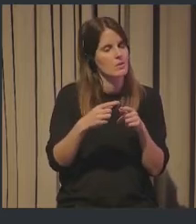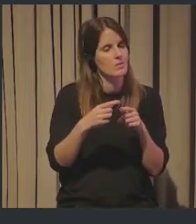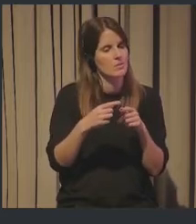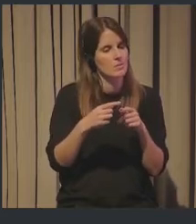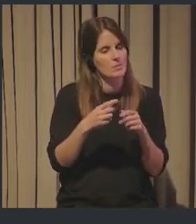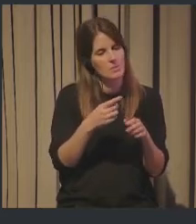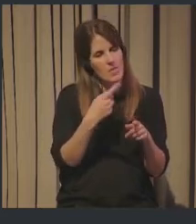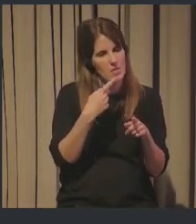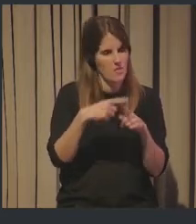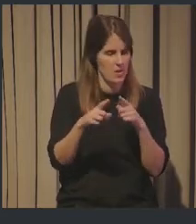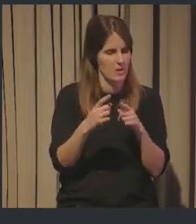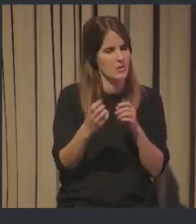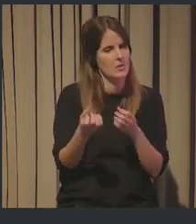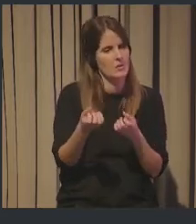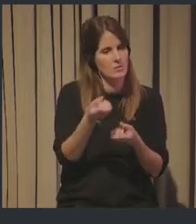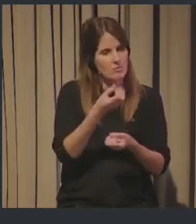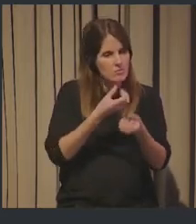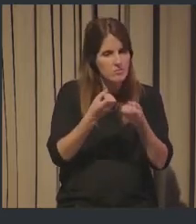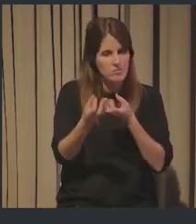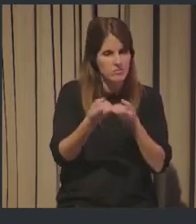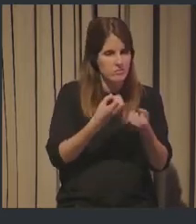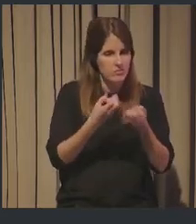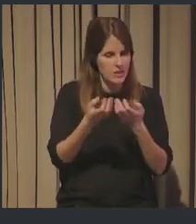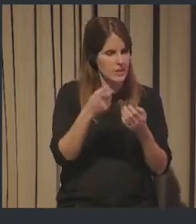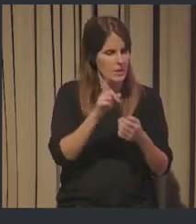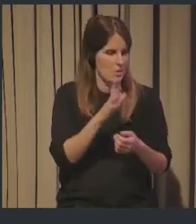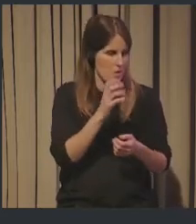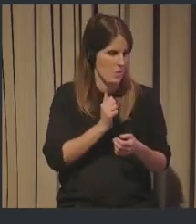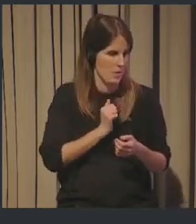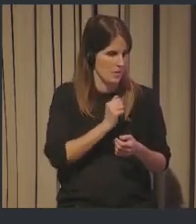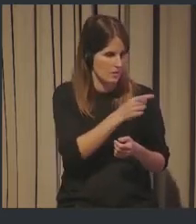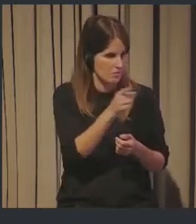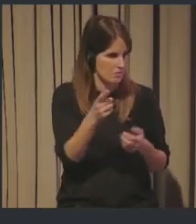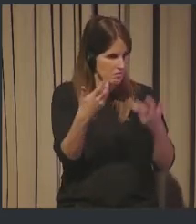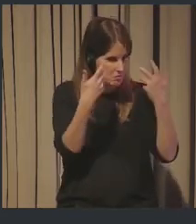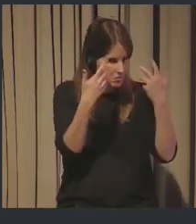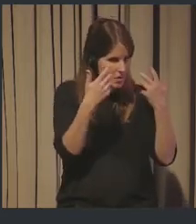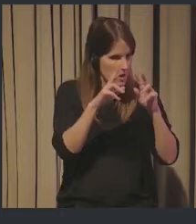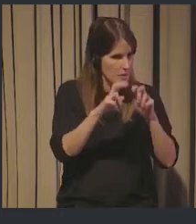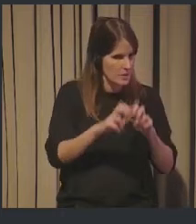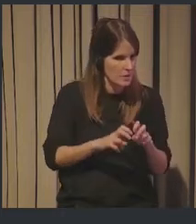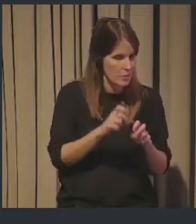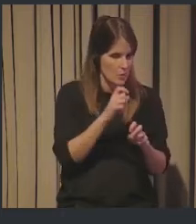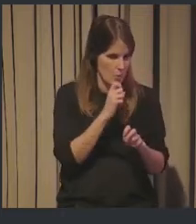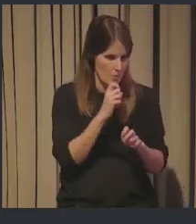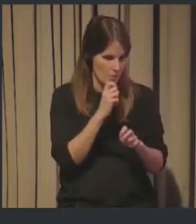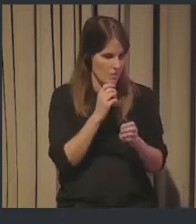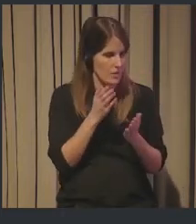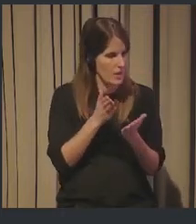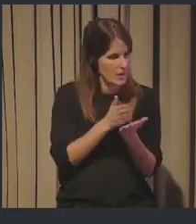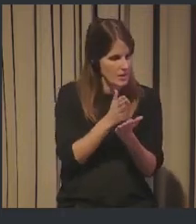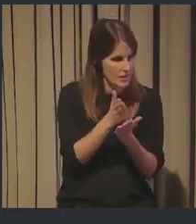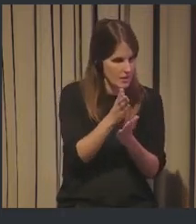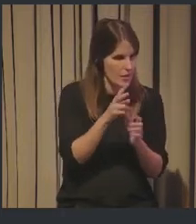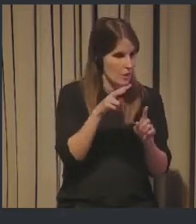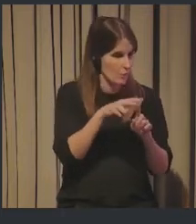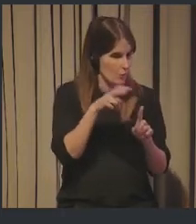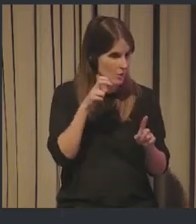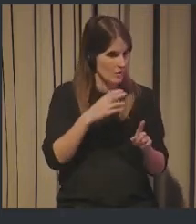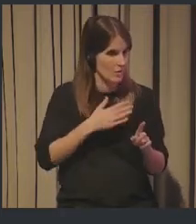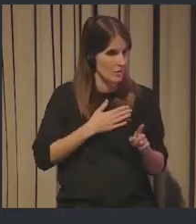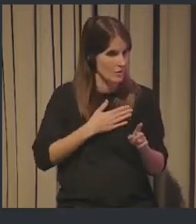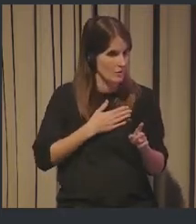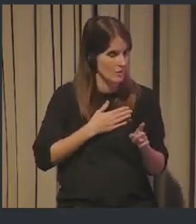haber recomendaciones sobre cómo hacer vuestra investigación de tendencias desde nuestra